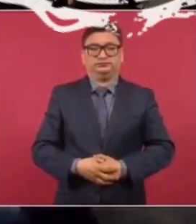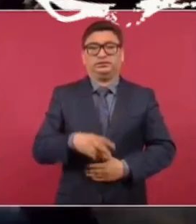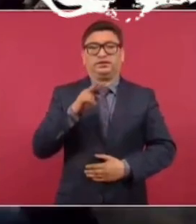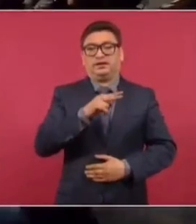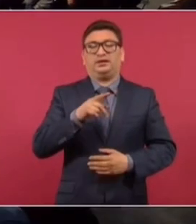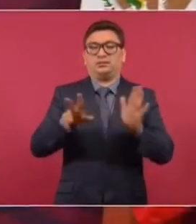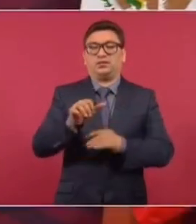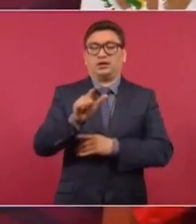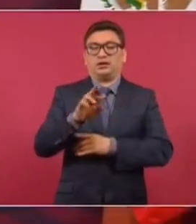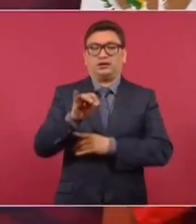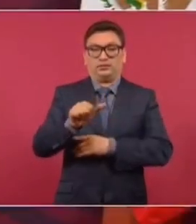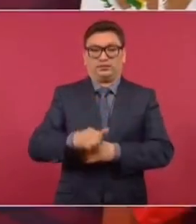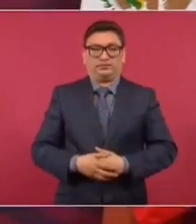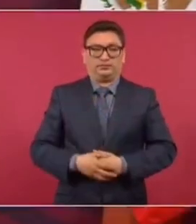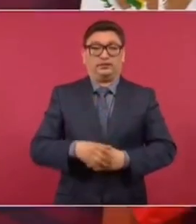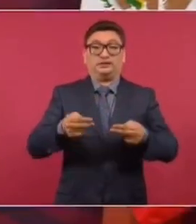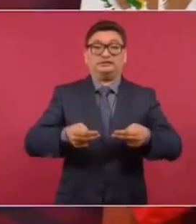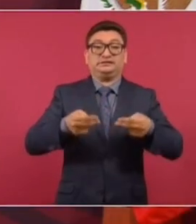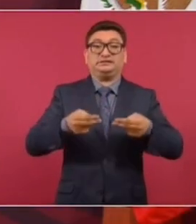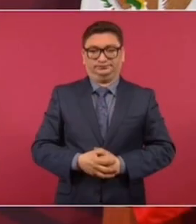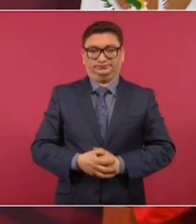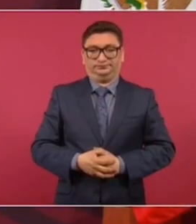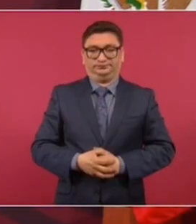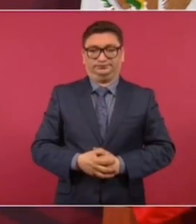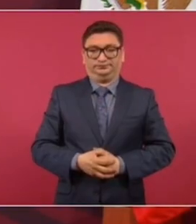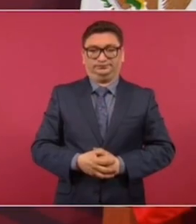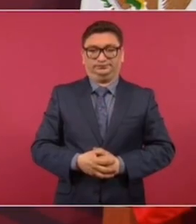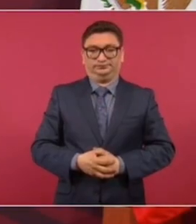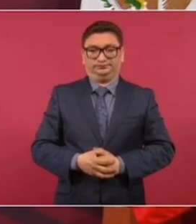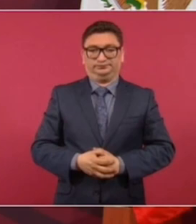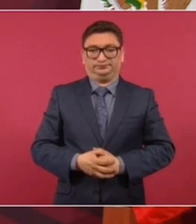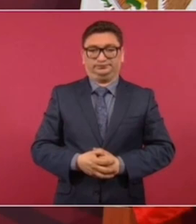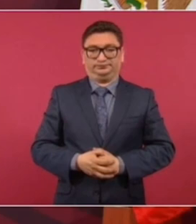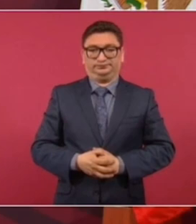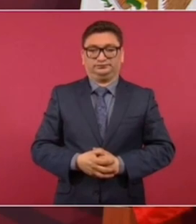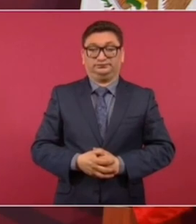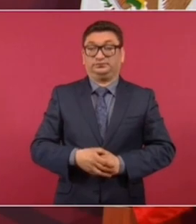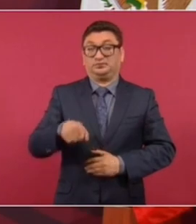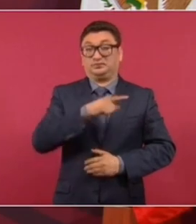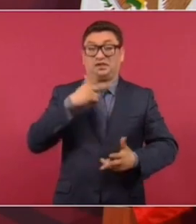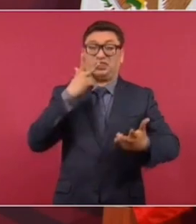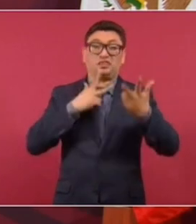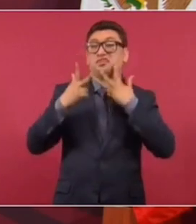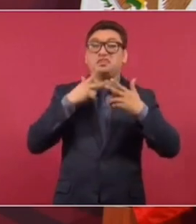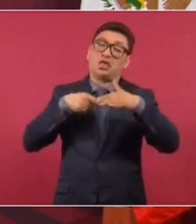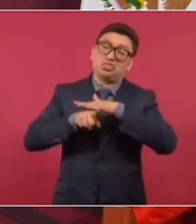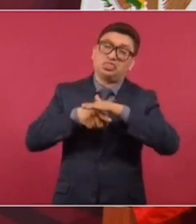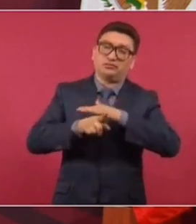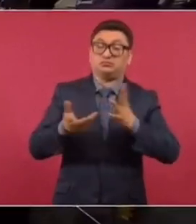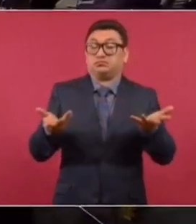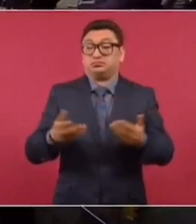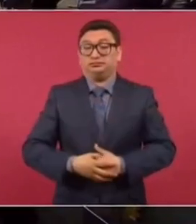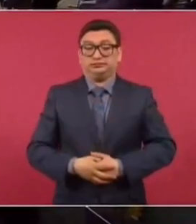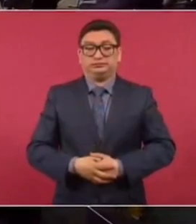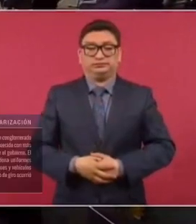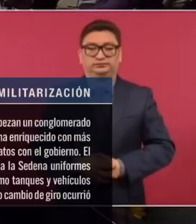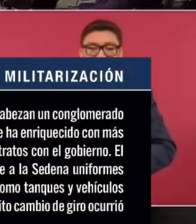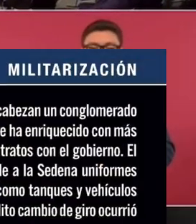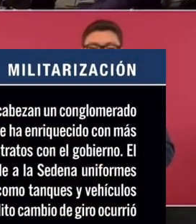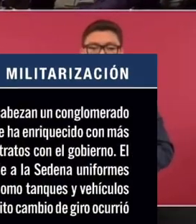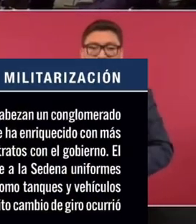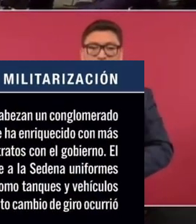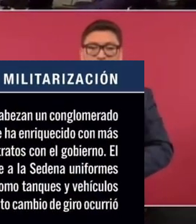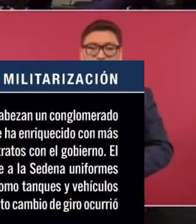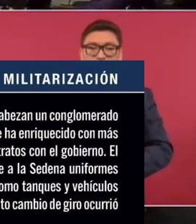El alarma. Negocios en el ejército. Nada. Calumnia, ¿qué hay? ¿Algo queda? Dado al